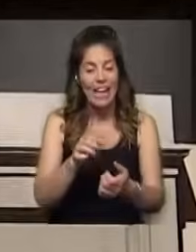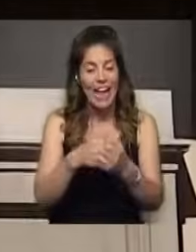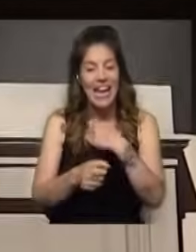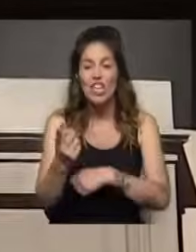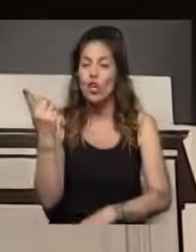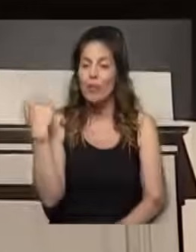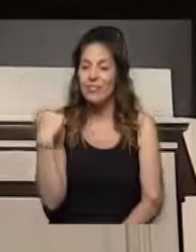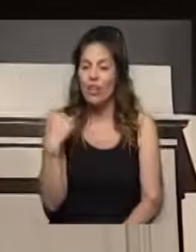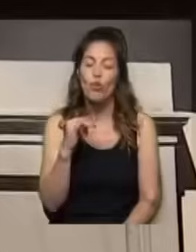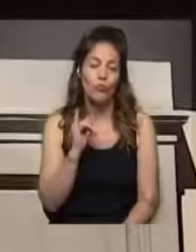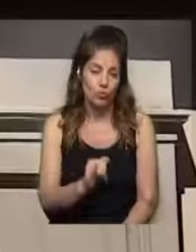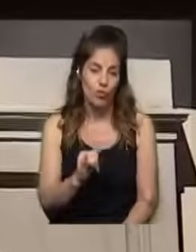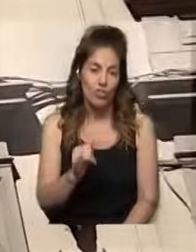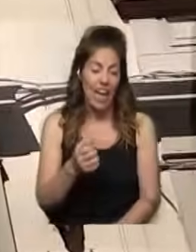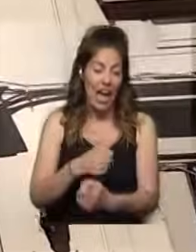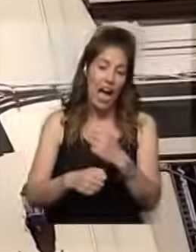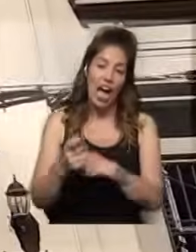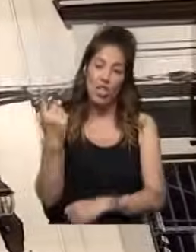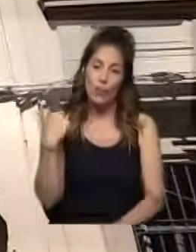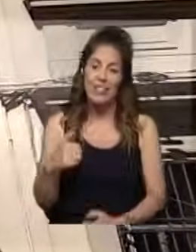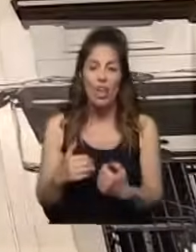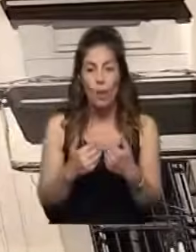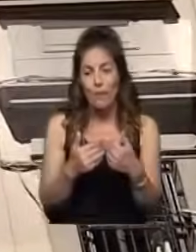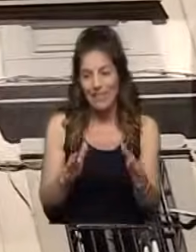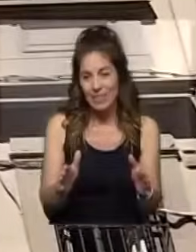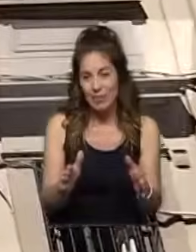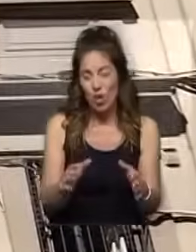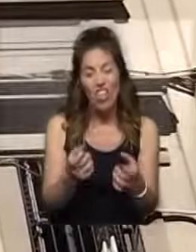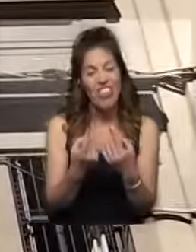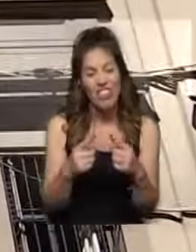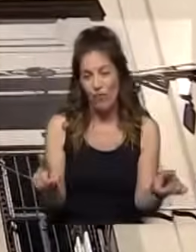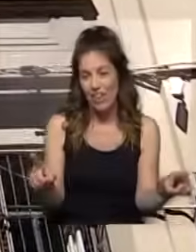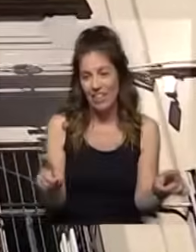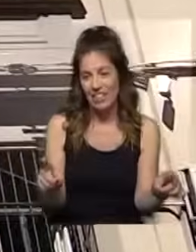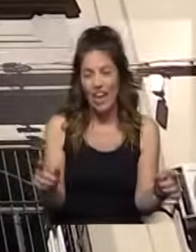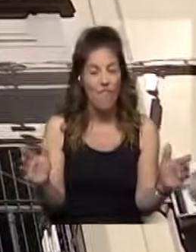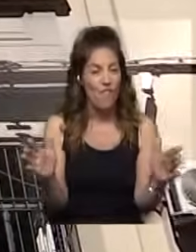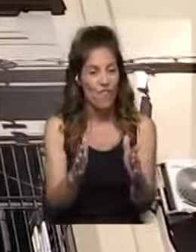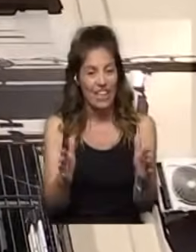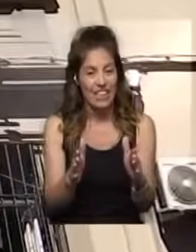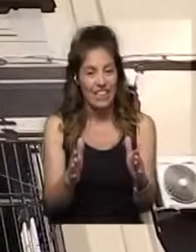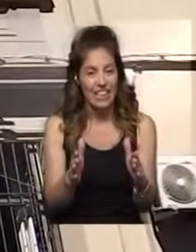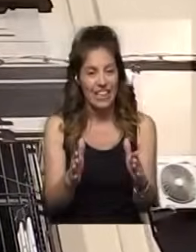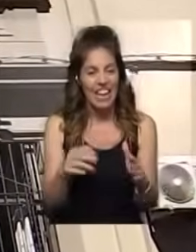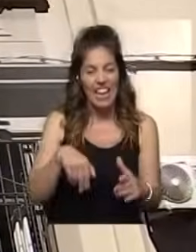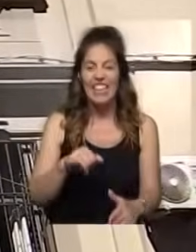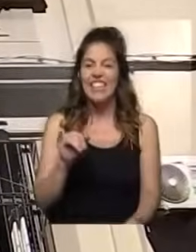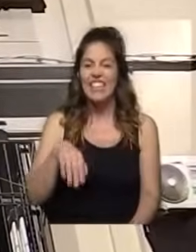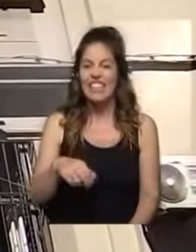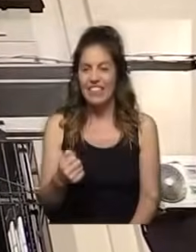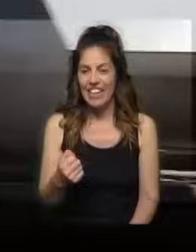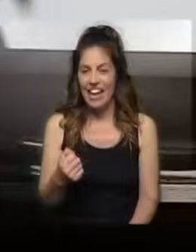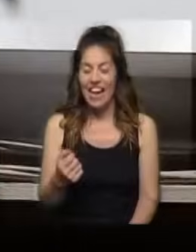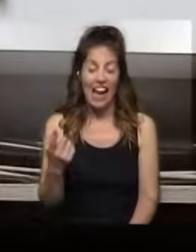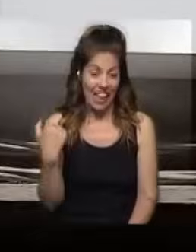pasado no sin duda el año pasado en principio la gran diferencia que estamos frente a lo que era el fenómeno de la niña no que es